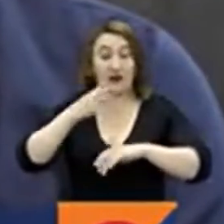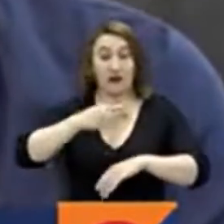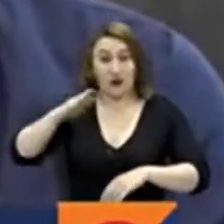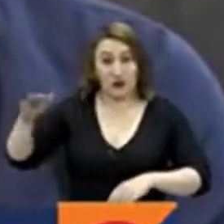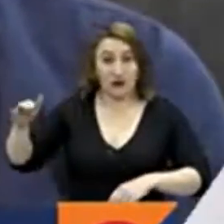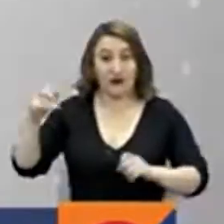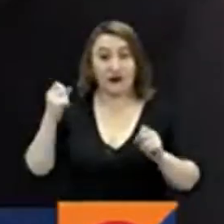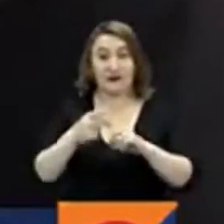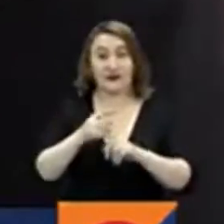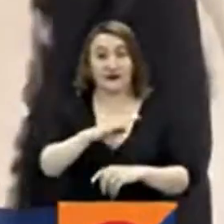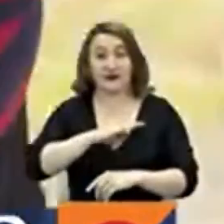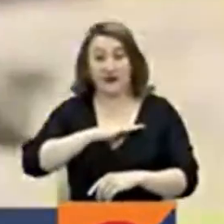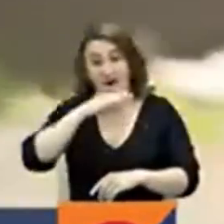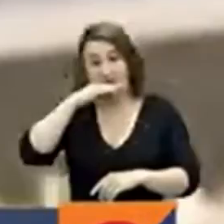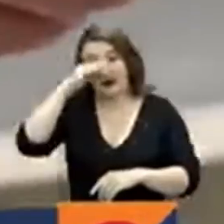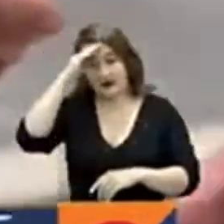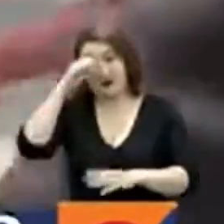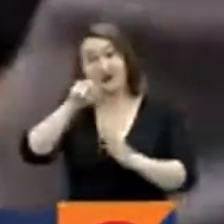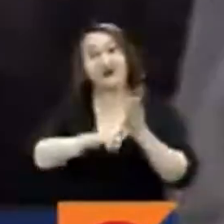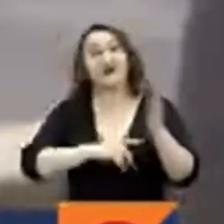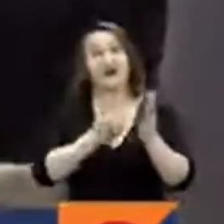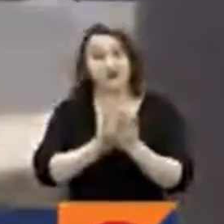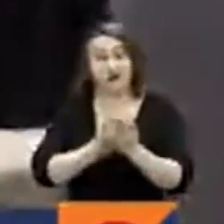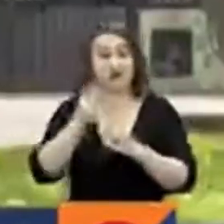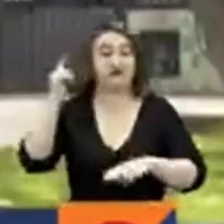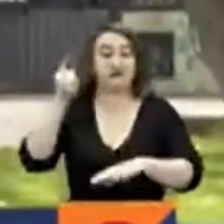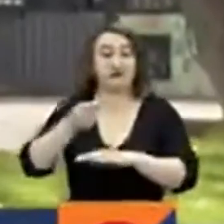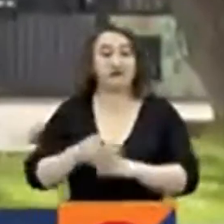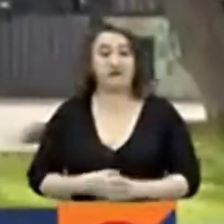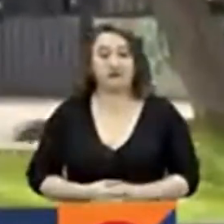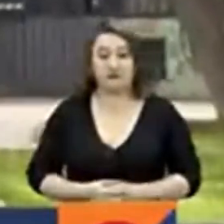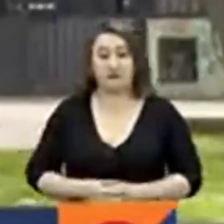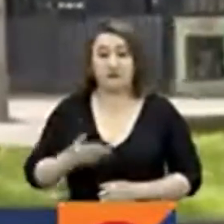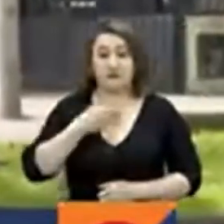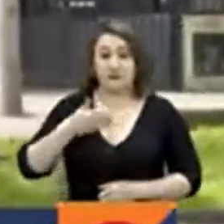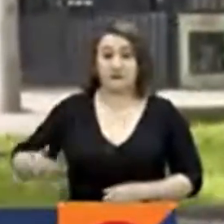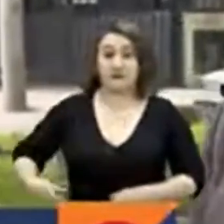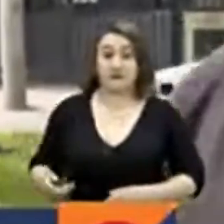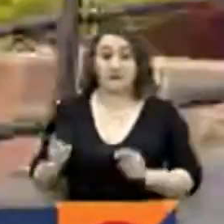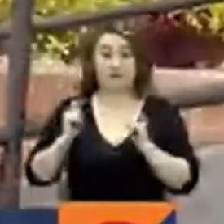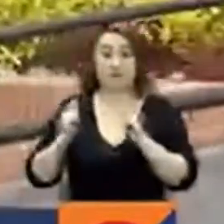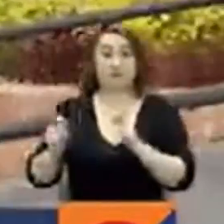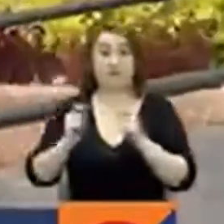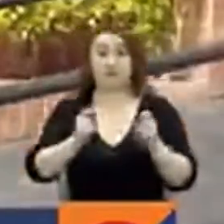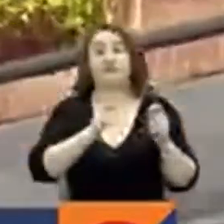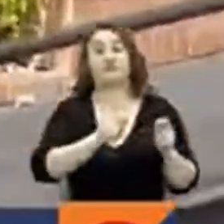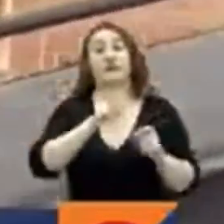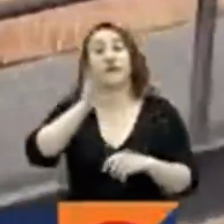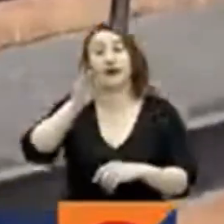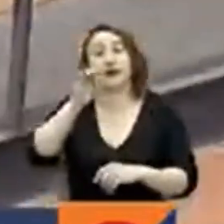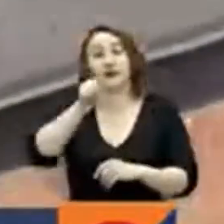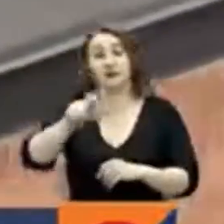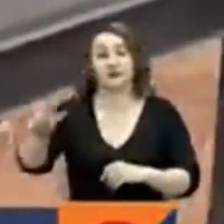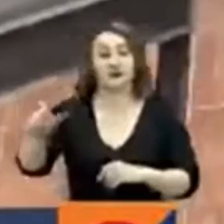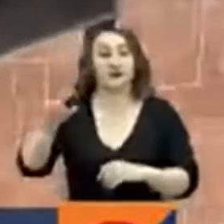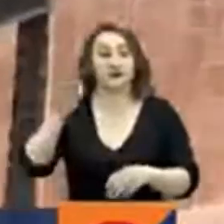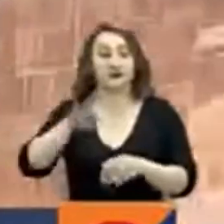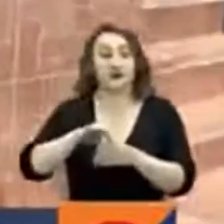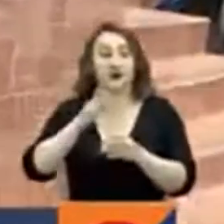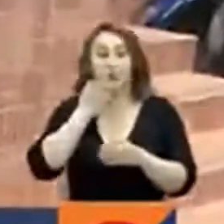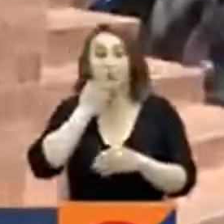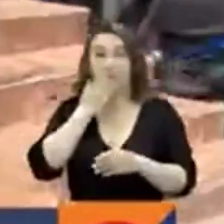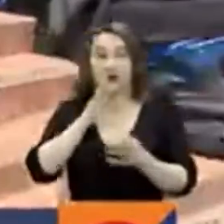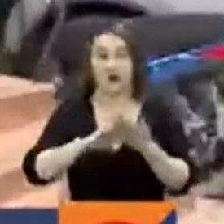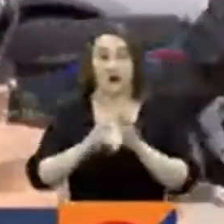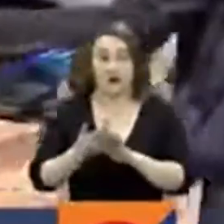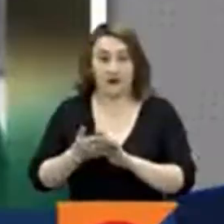Alonso Salazar. Presidente electo nombró en altos cargos a 3 integrantes de las comunidades indígenas,